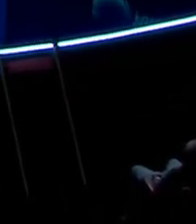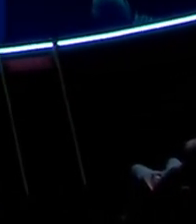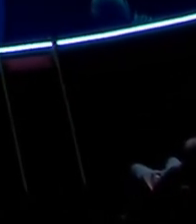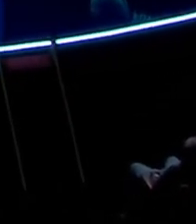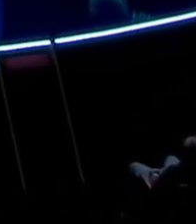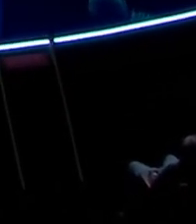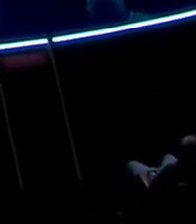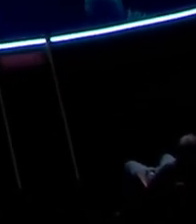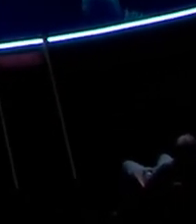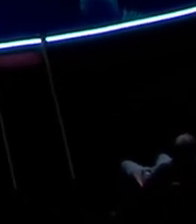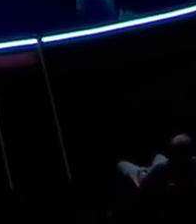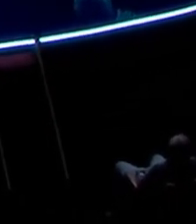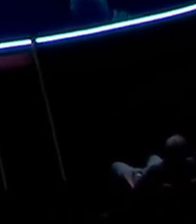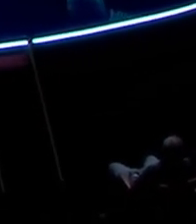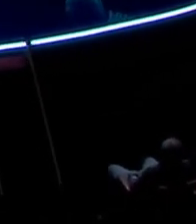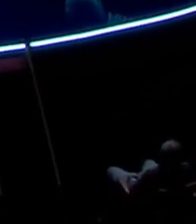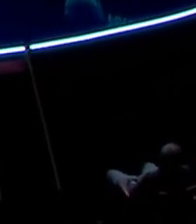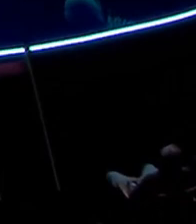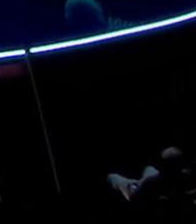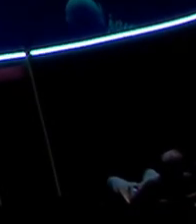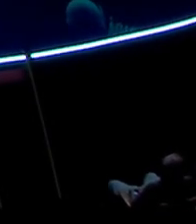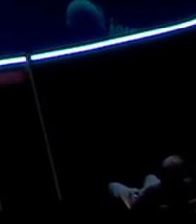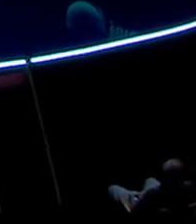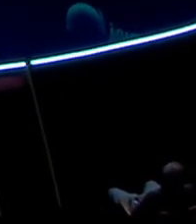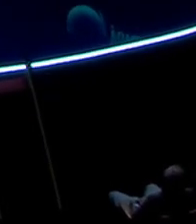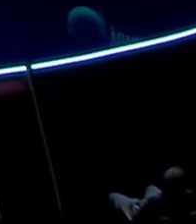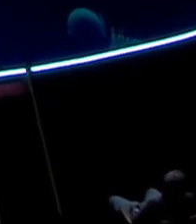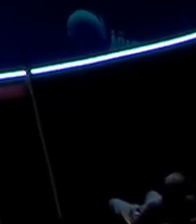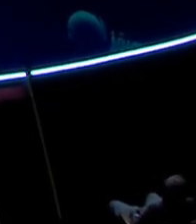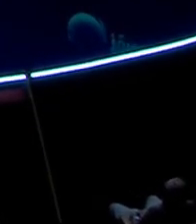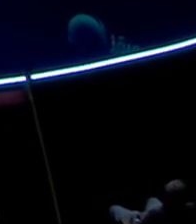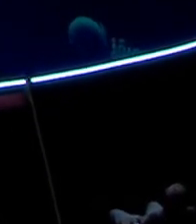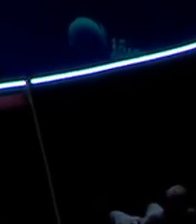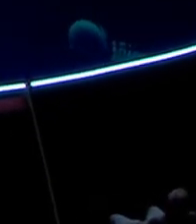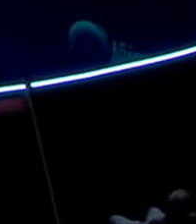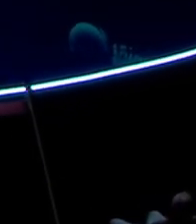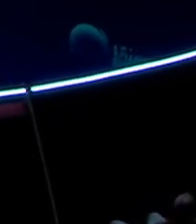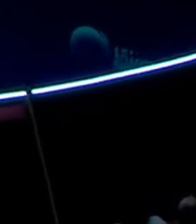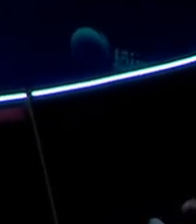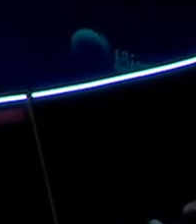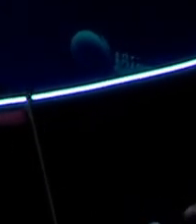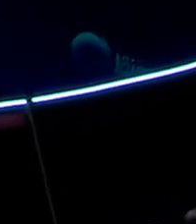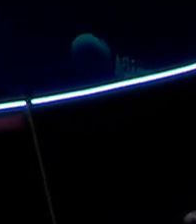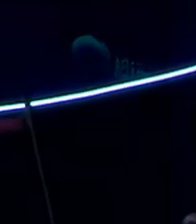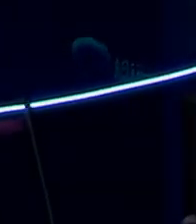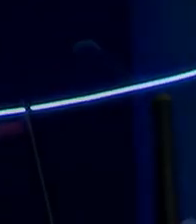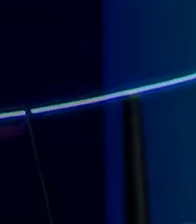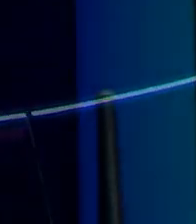litigio sobre derechos digitales privacidad y protección de datos personales bienvenida